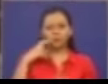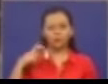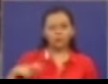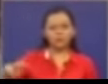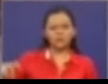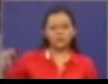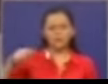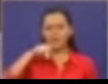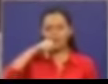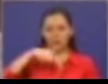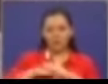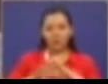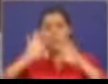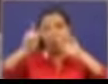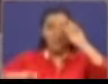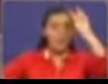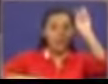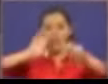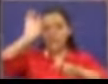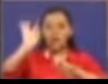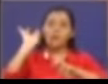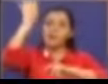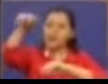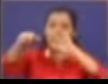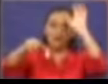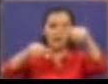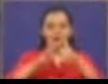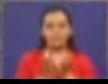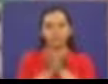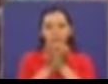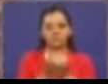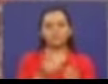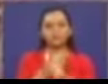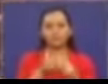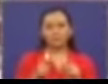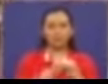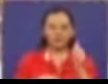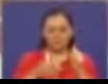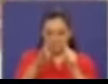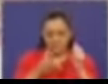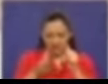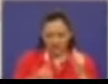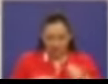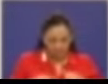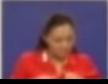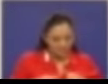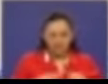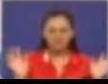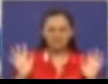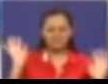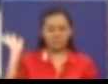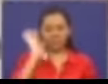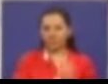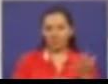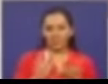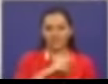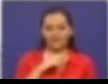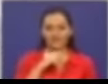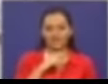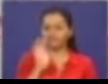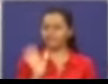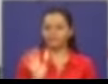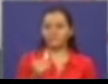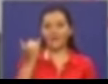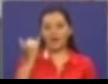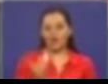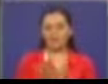al agua y treparse en los botes, y muchas veces los pescadores estaban viscerando pescado ahí en la playa, entonces era un desastre. De hecho, también